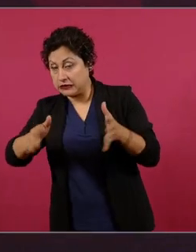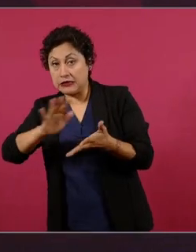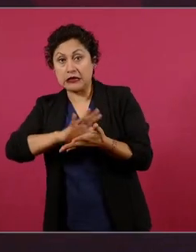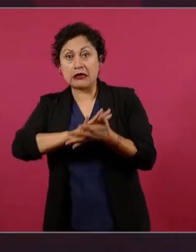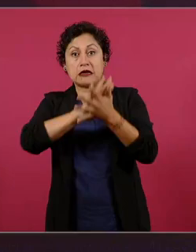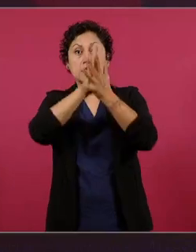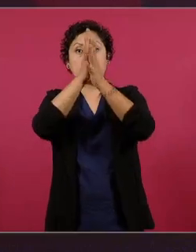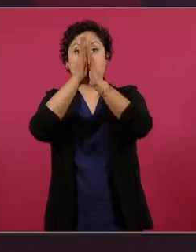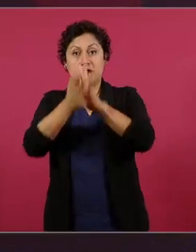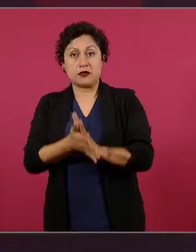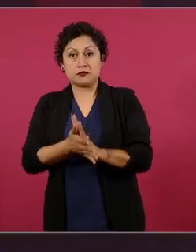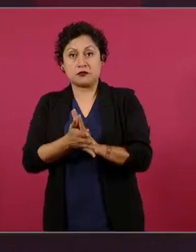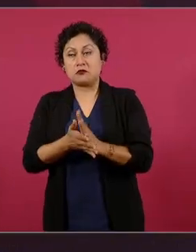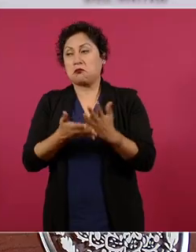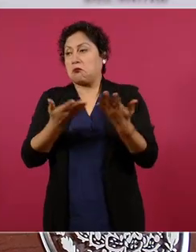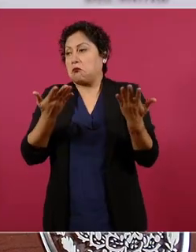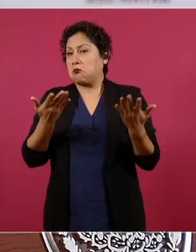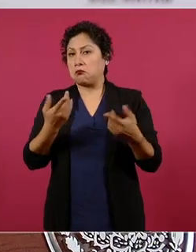No tuvimos